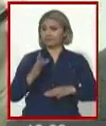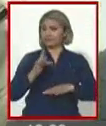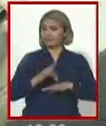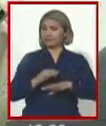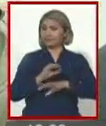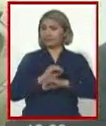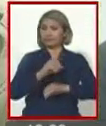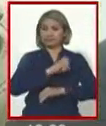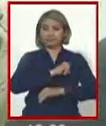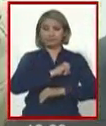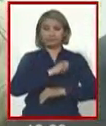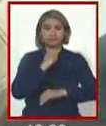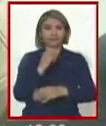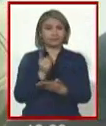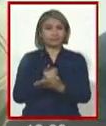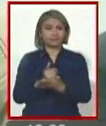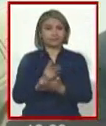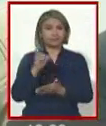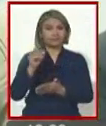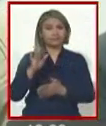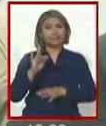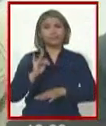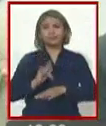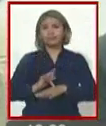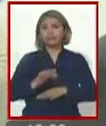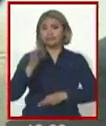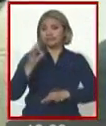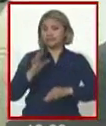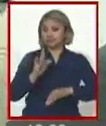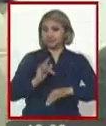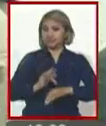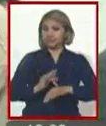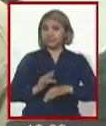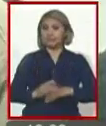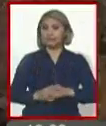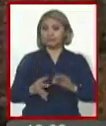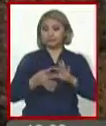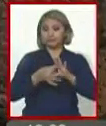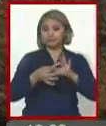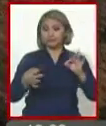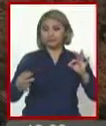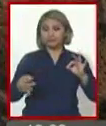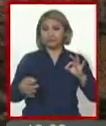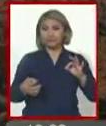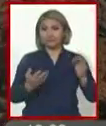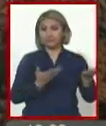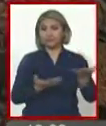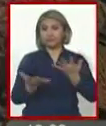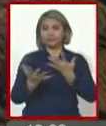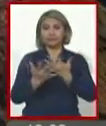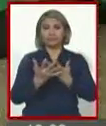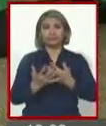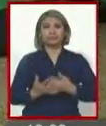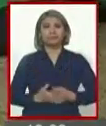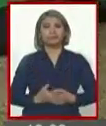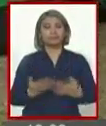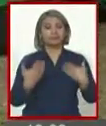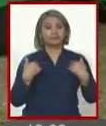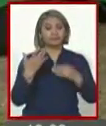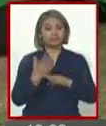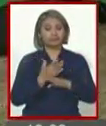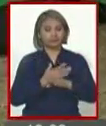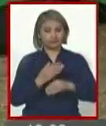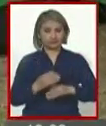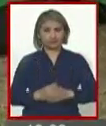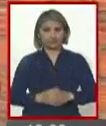No hemos tocado porque la policía nos amedrentó, nos dijo de que esto, si tocaban los candados, que nos iban a llevar a la cárcel, que tenían otro